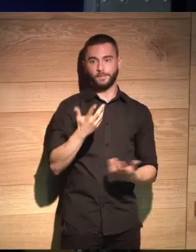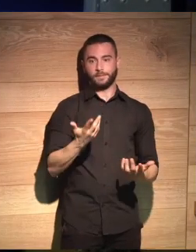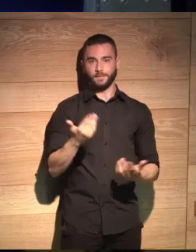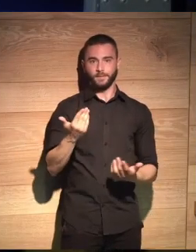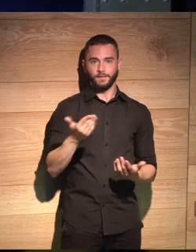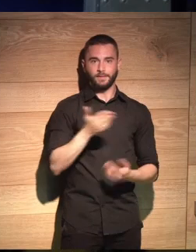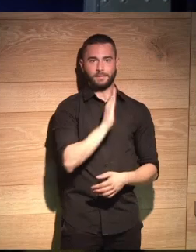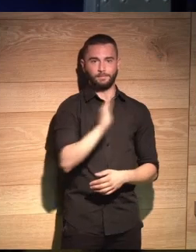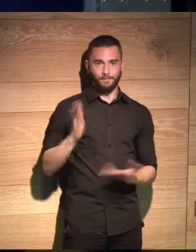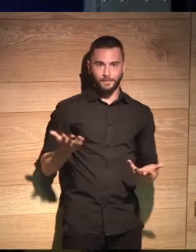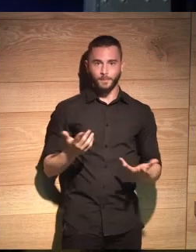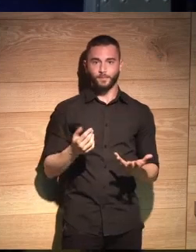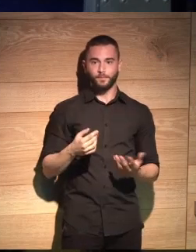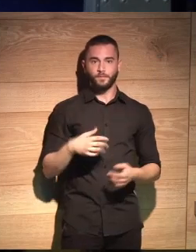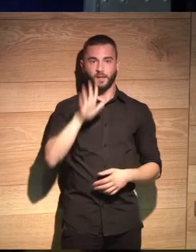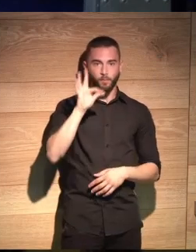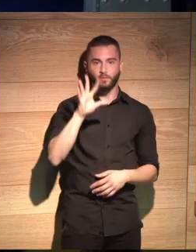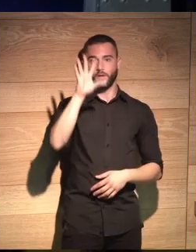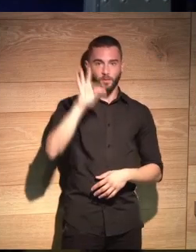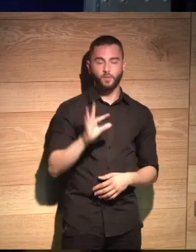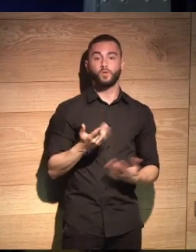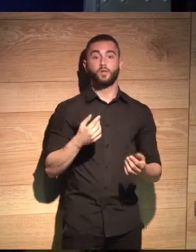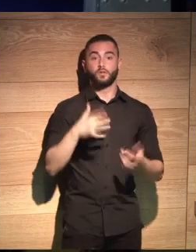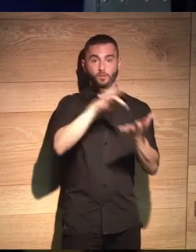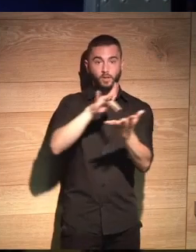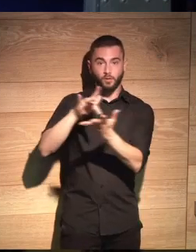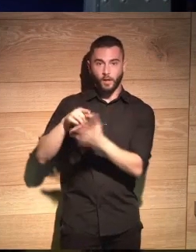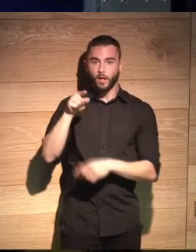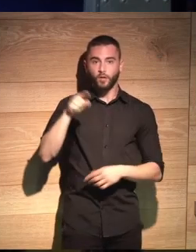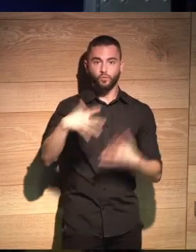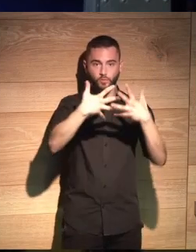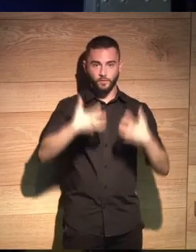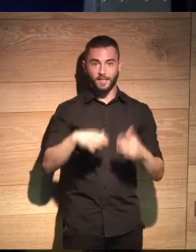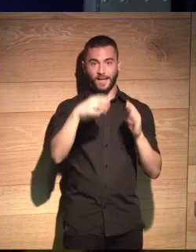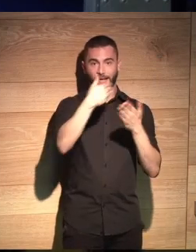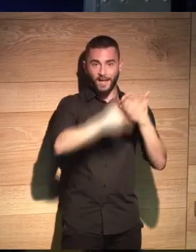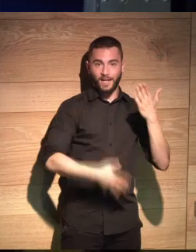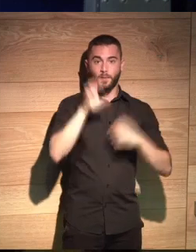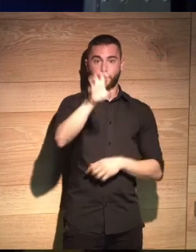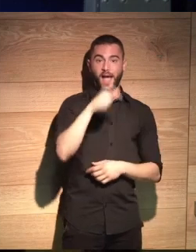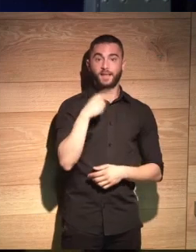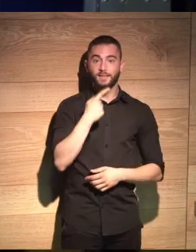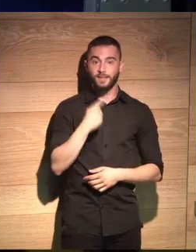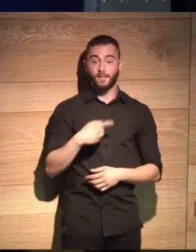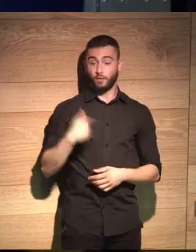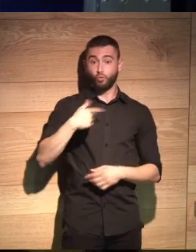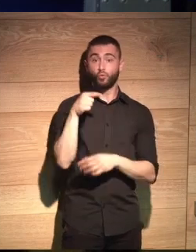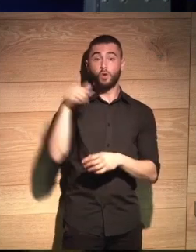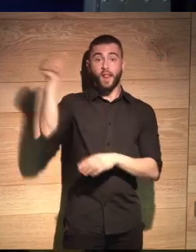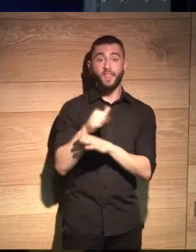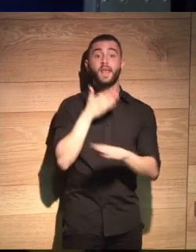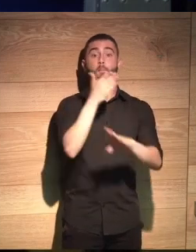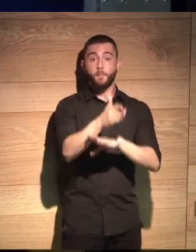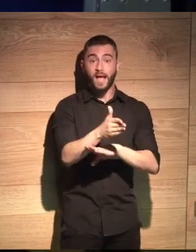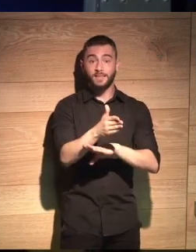Cada 5 minutos pasan cosas. Tú escribiste un artículo en El País hace un tiempo en el que hablabas de que te ibas al cine, cuando salías del cine habían destruido